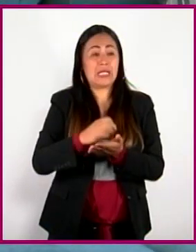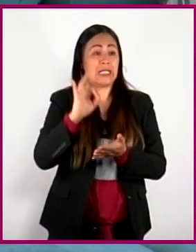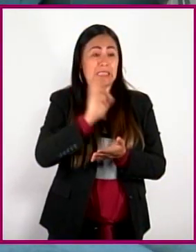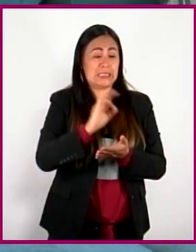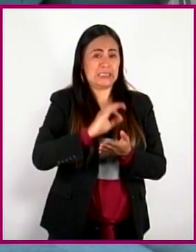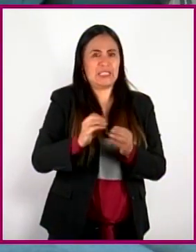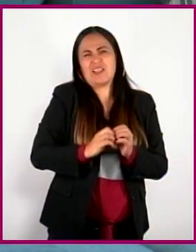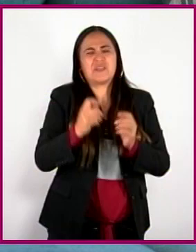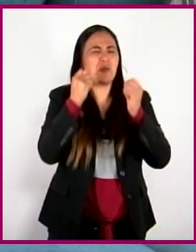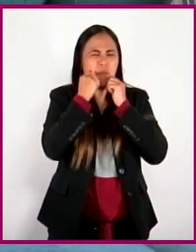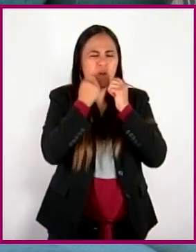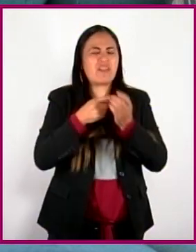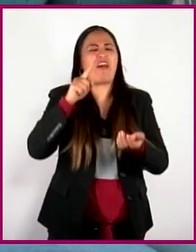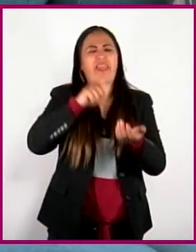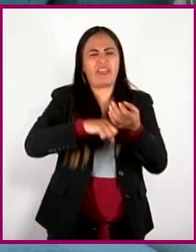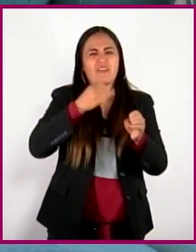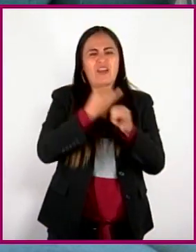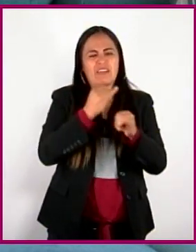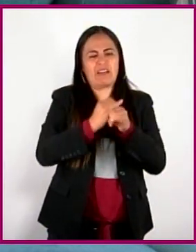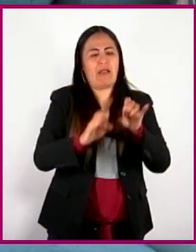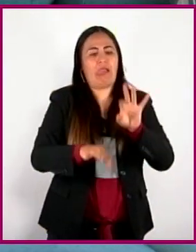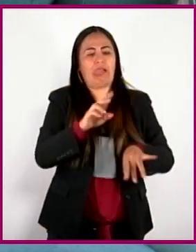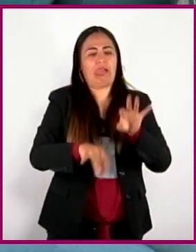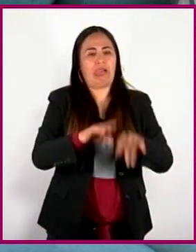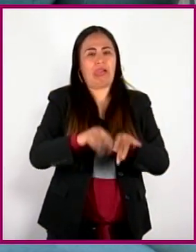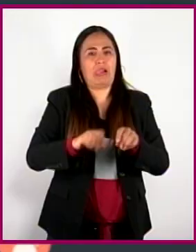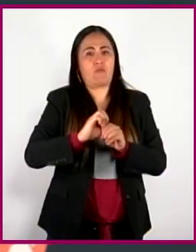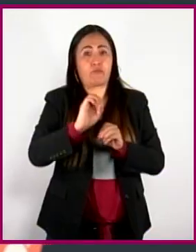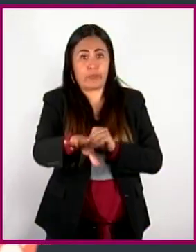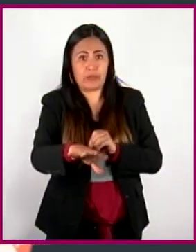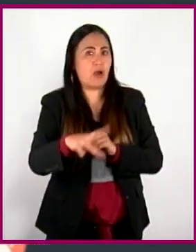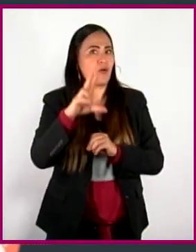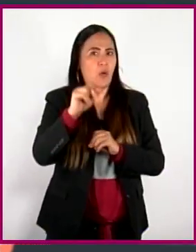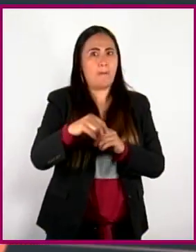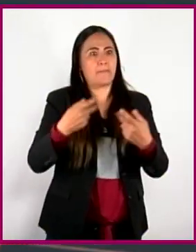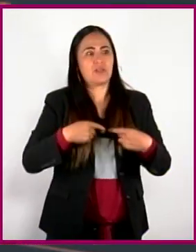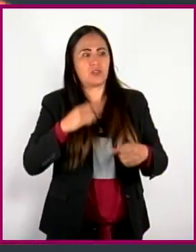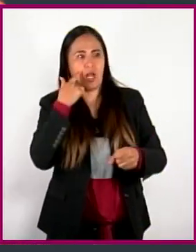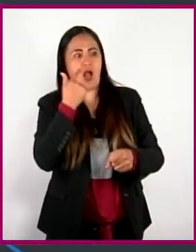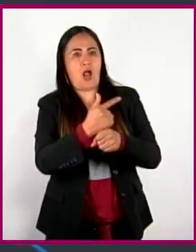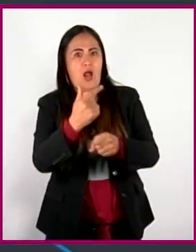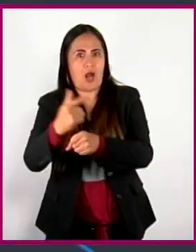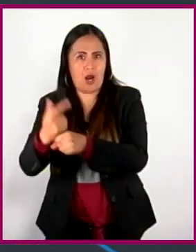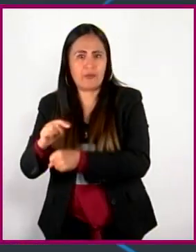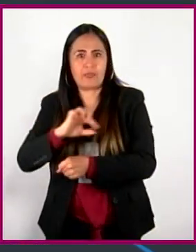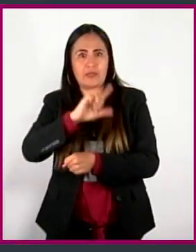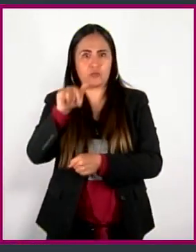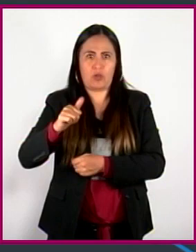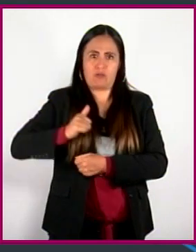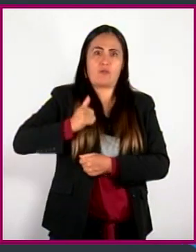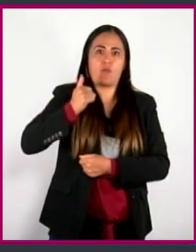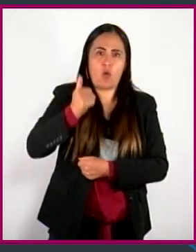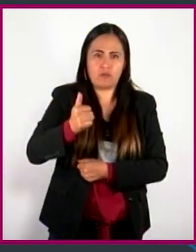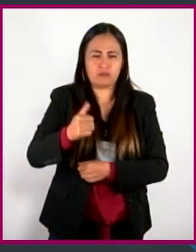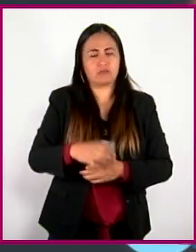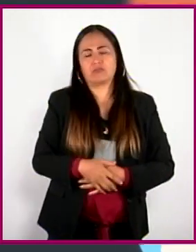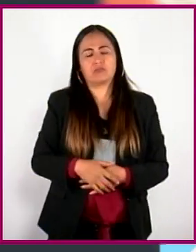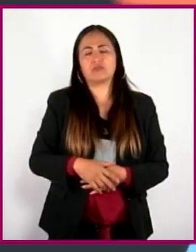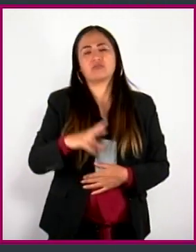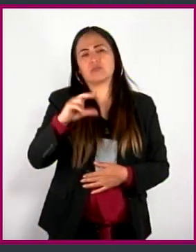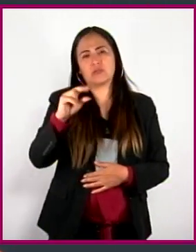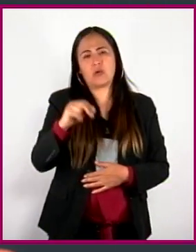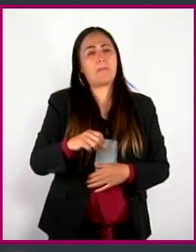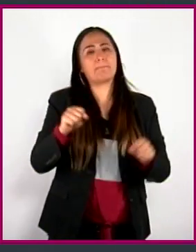simple, porque entonces cualquiera podría tomar eso y hacer compras a su nombre. Todas nuestras redes sociales y sistemas de correo electrónico